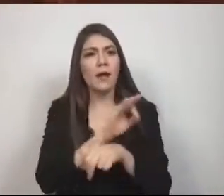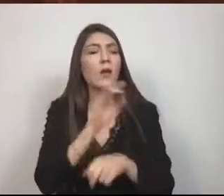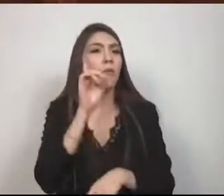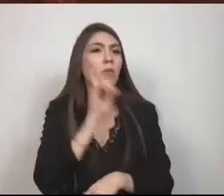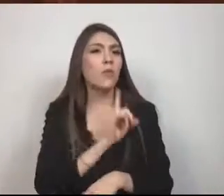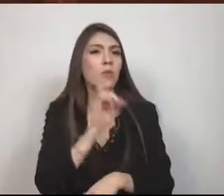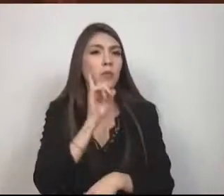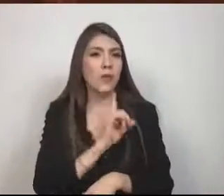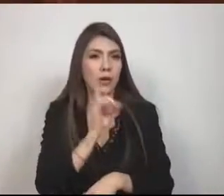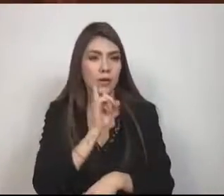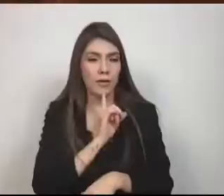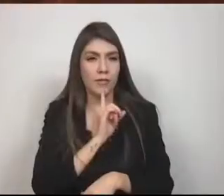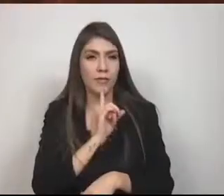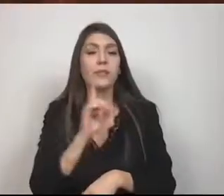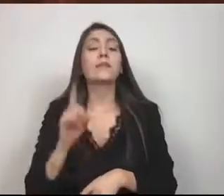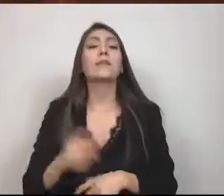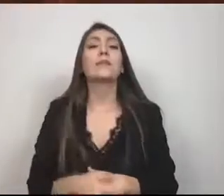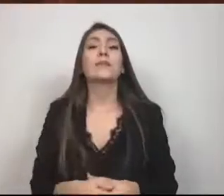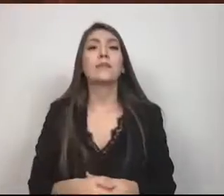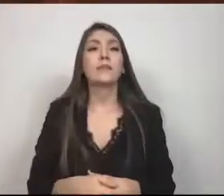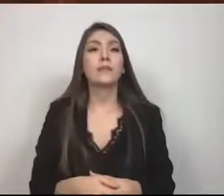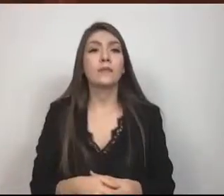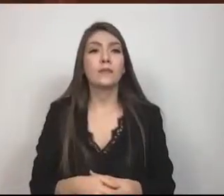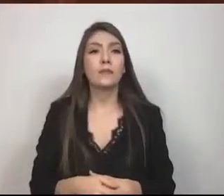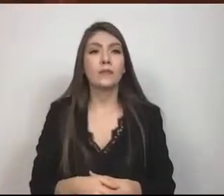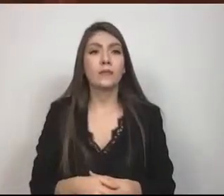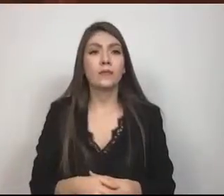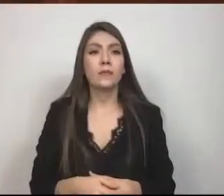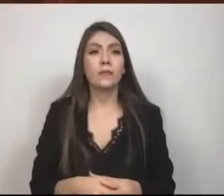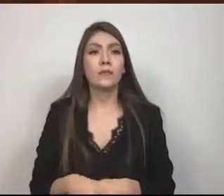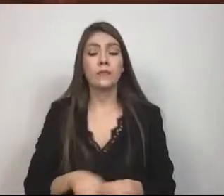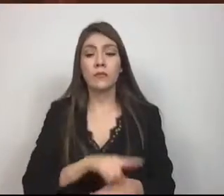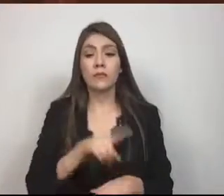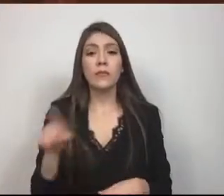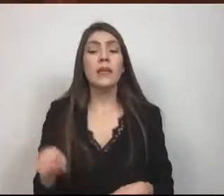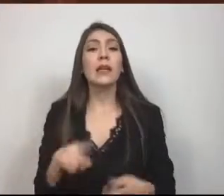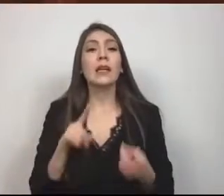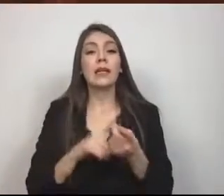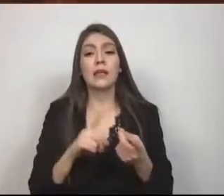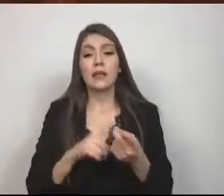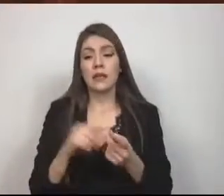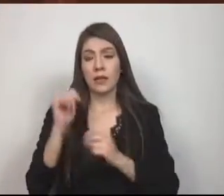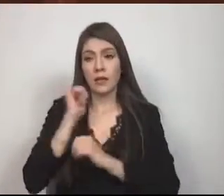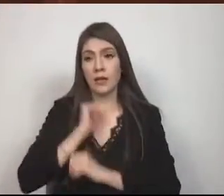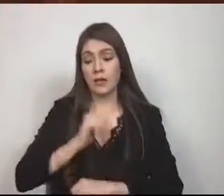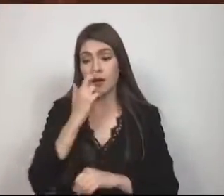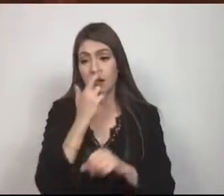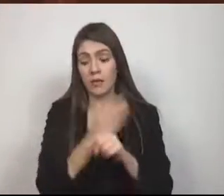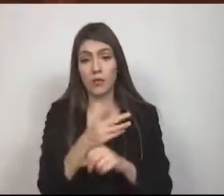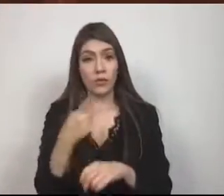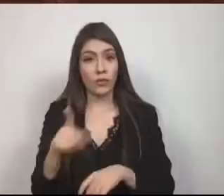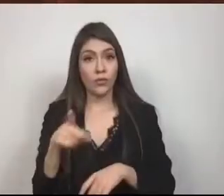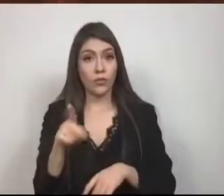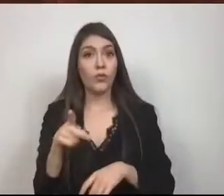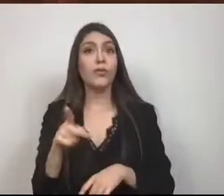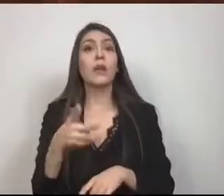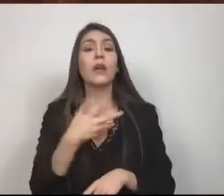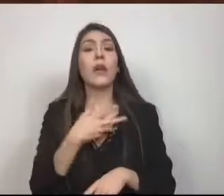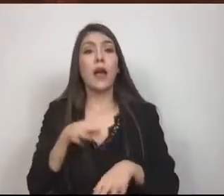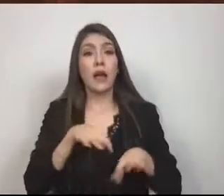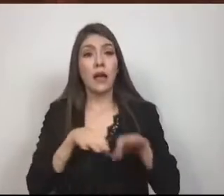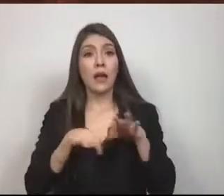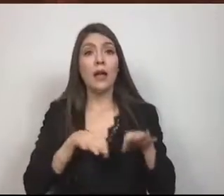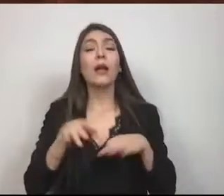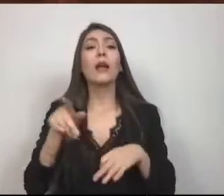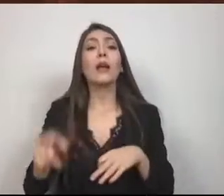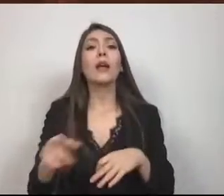mismas. Normar el deber de quienes en ejercicio de funciones públicas tengan conocimiento de la probable existencia de un